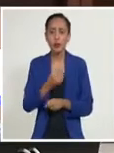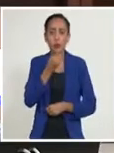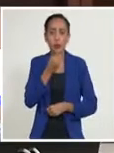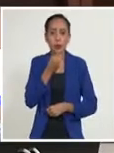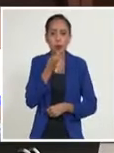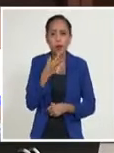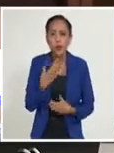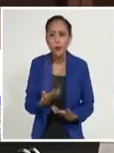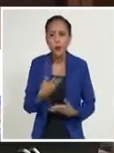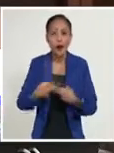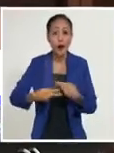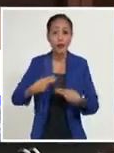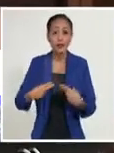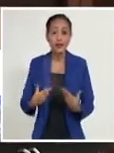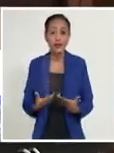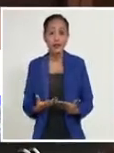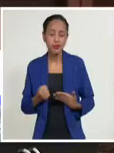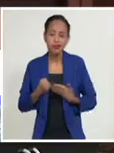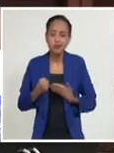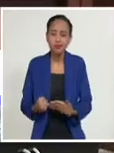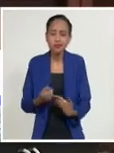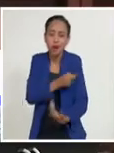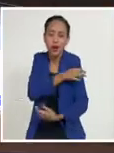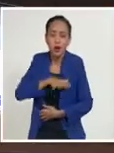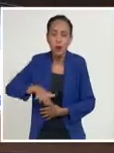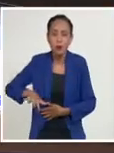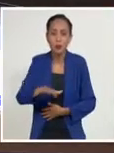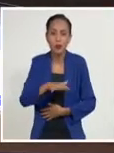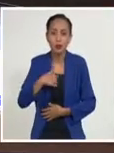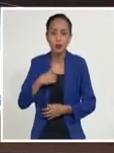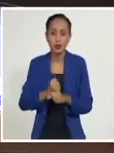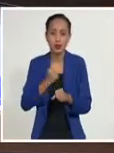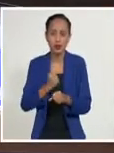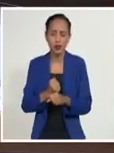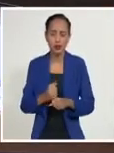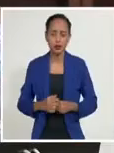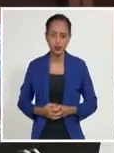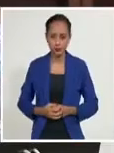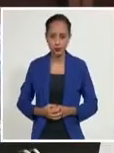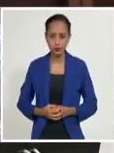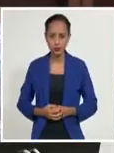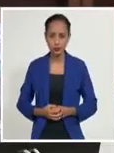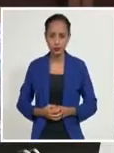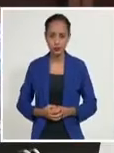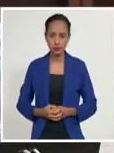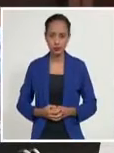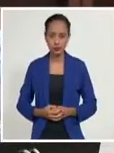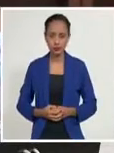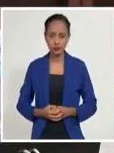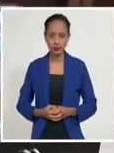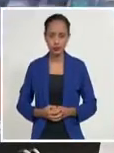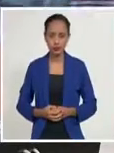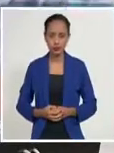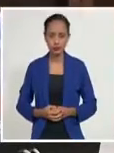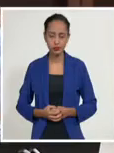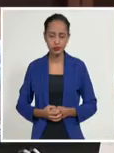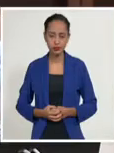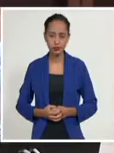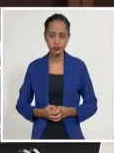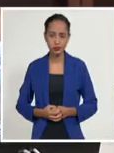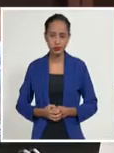puede llegar al pueblo de una forma humilde y sencilla y hay que llevar al